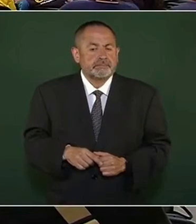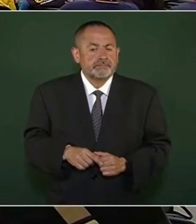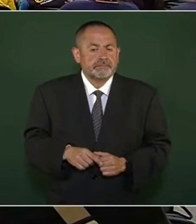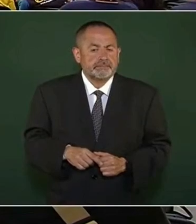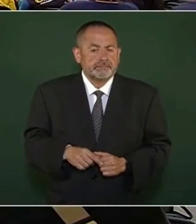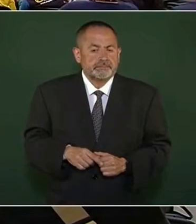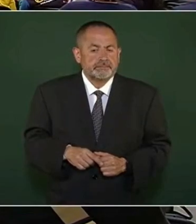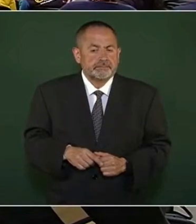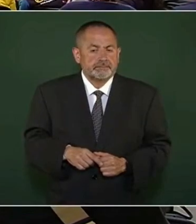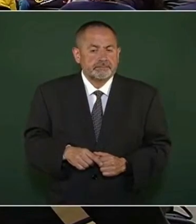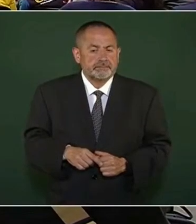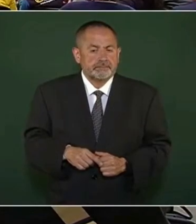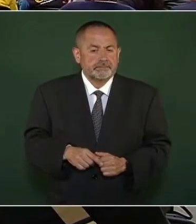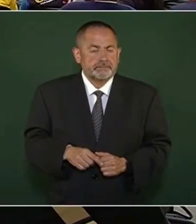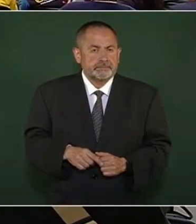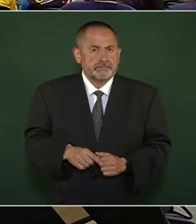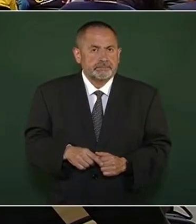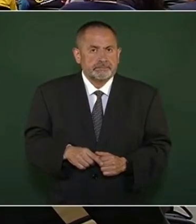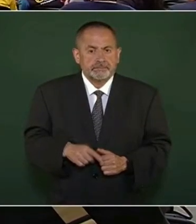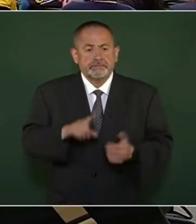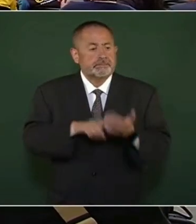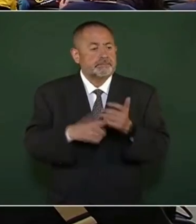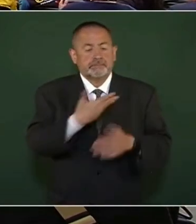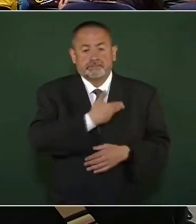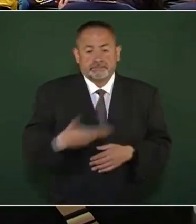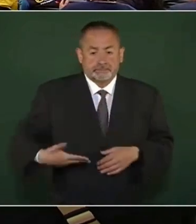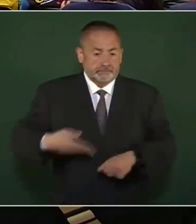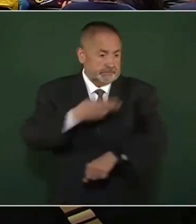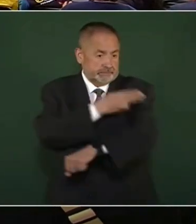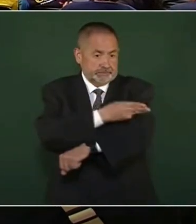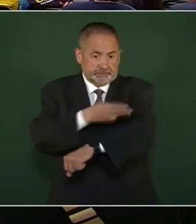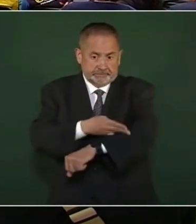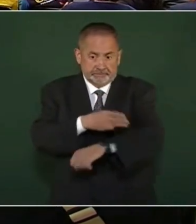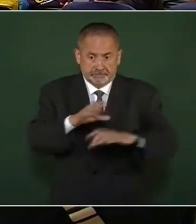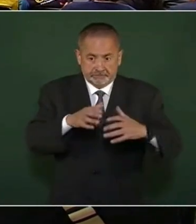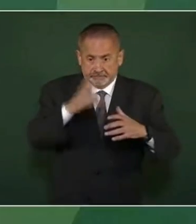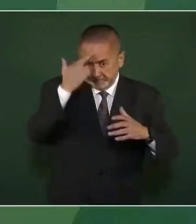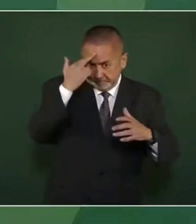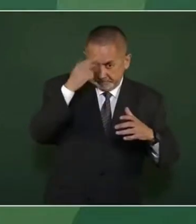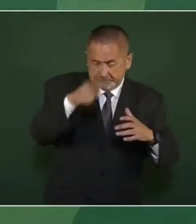el presidente Madero